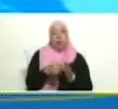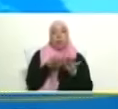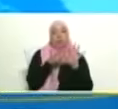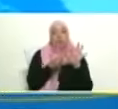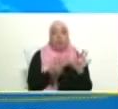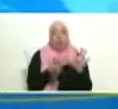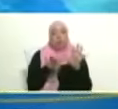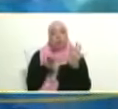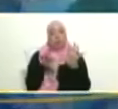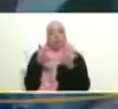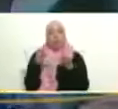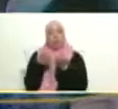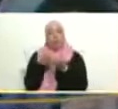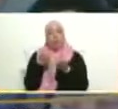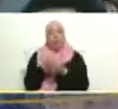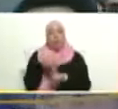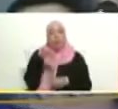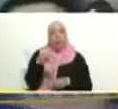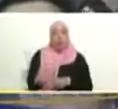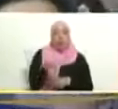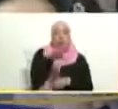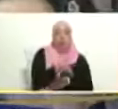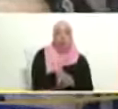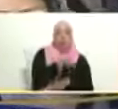42.968 policías de los estados.